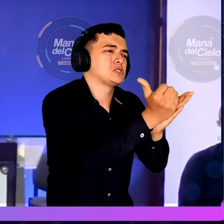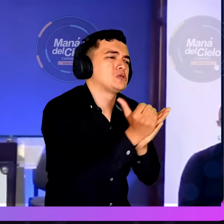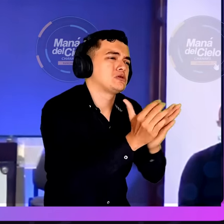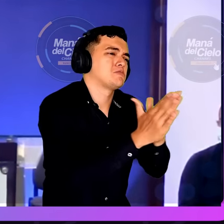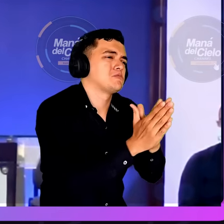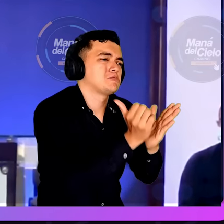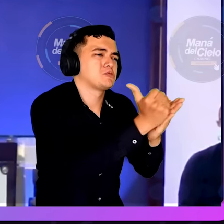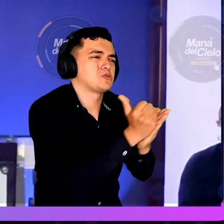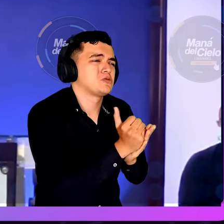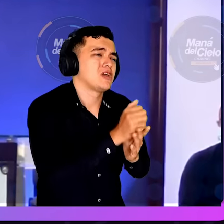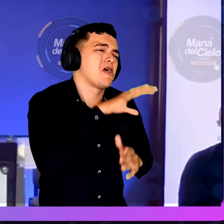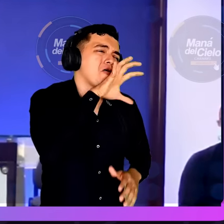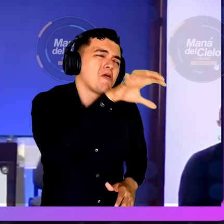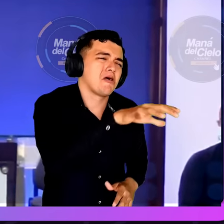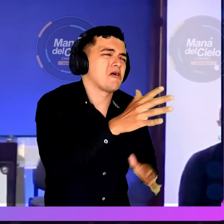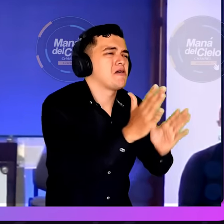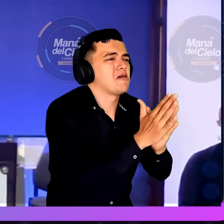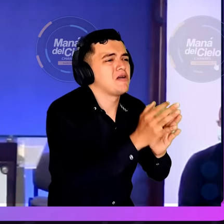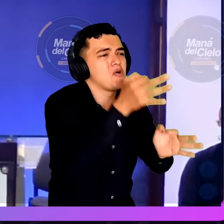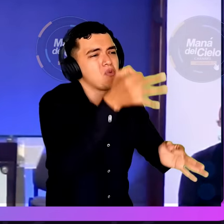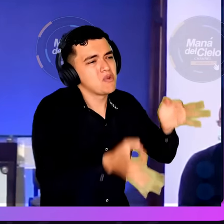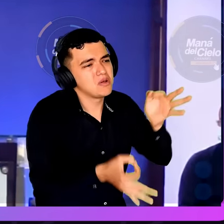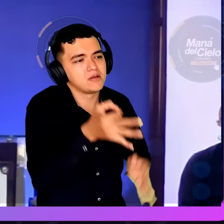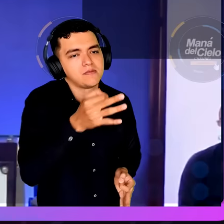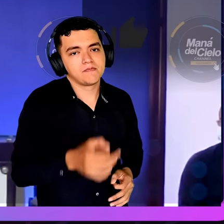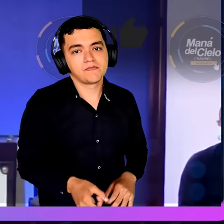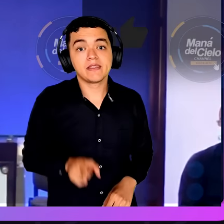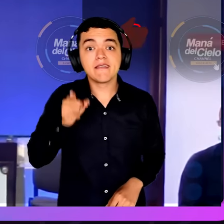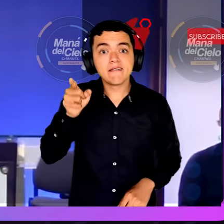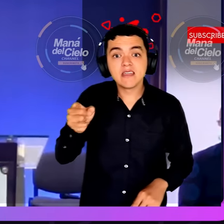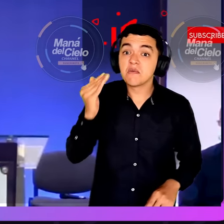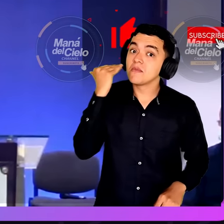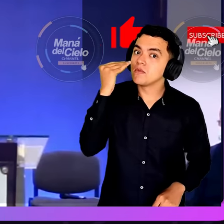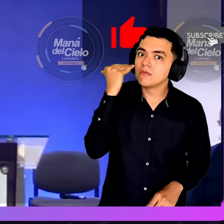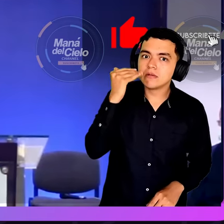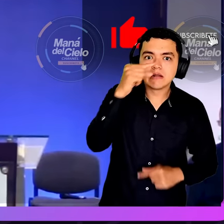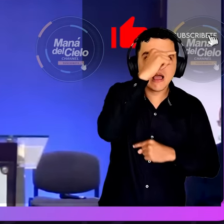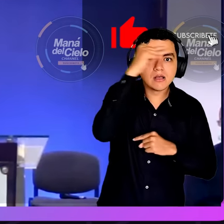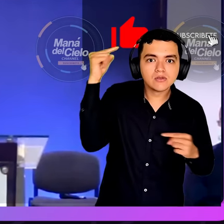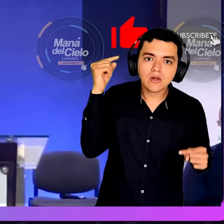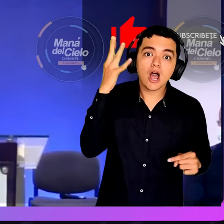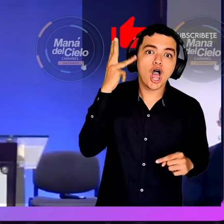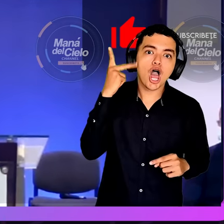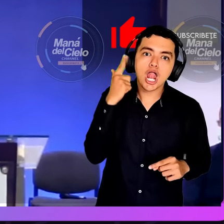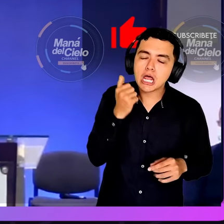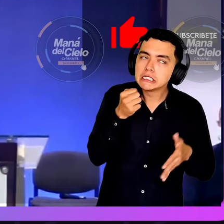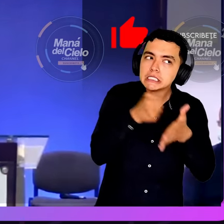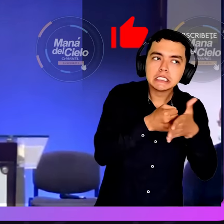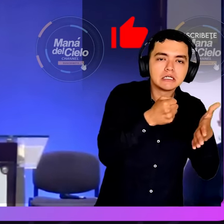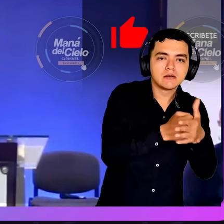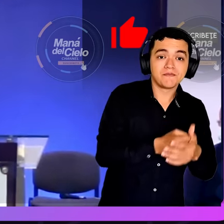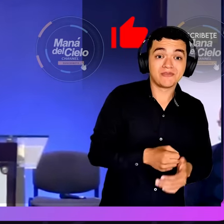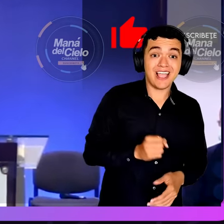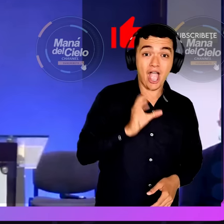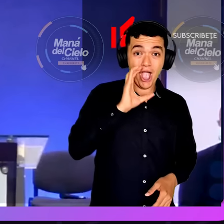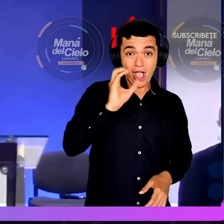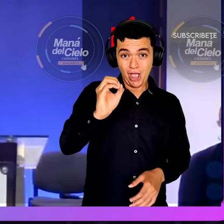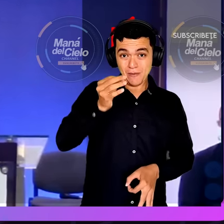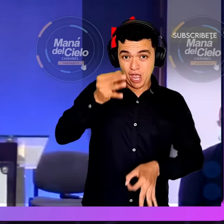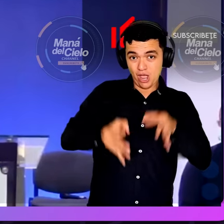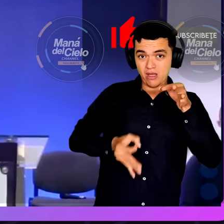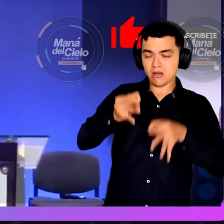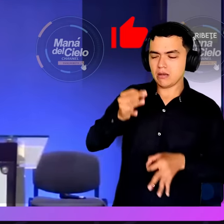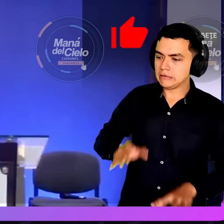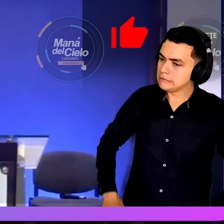le voy a agarrar su túnica. Y ella se salía: Señor juez, y llorando: hazme justicia, hazme justicia,